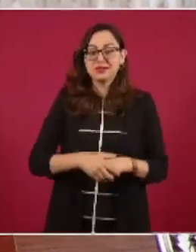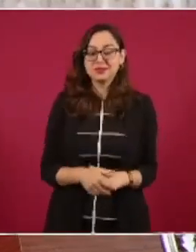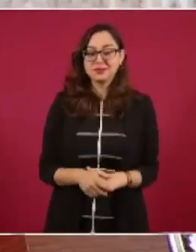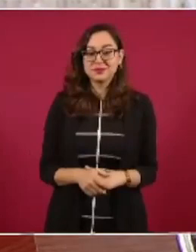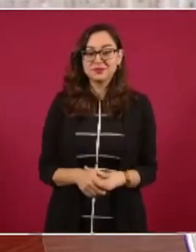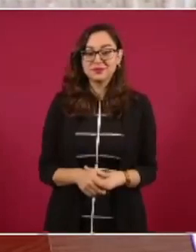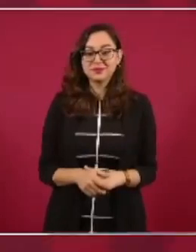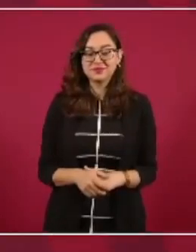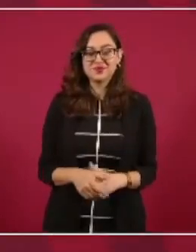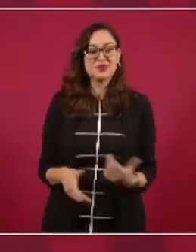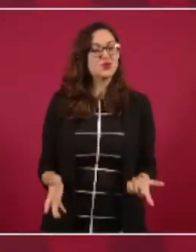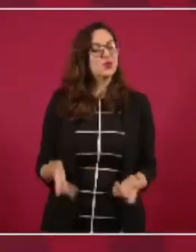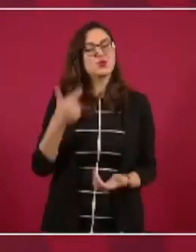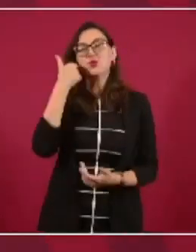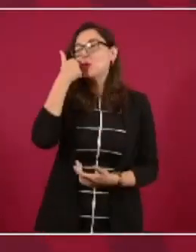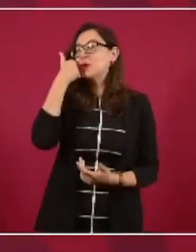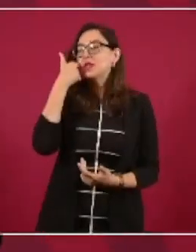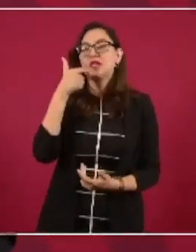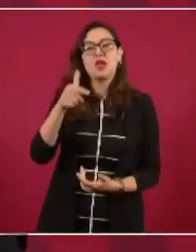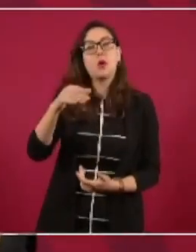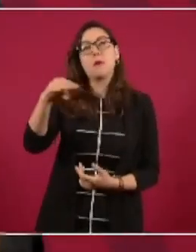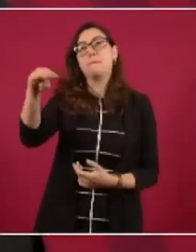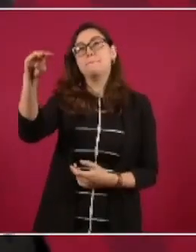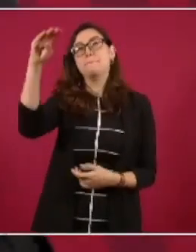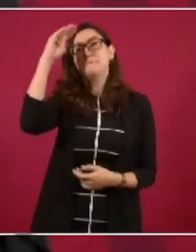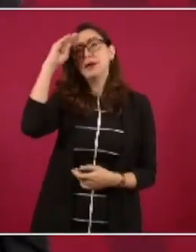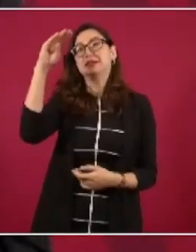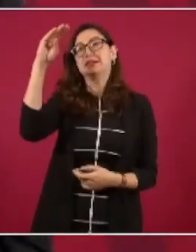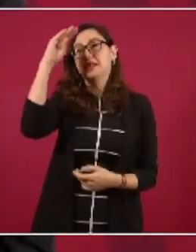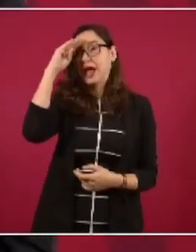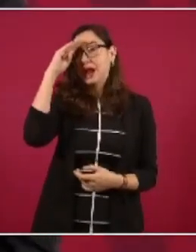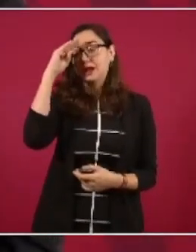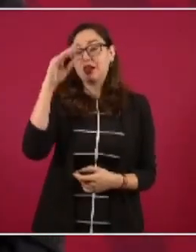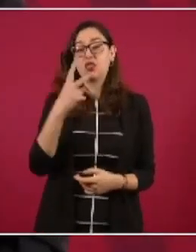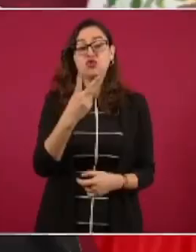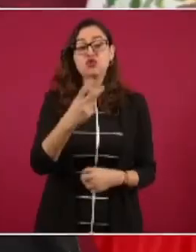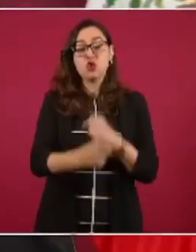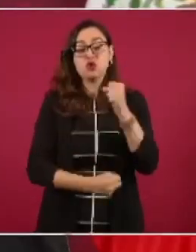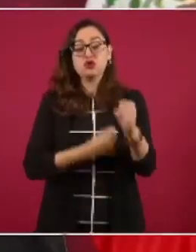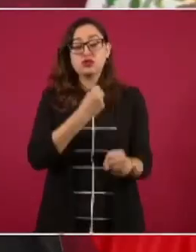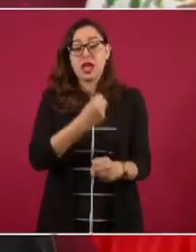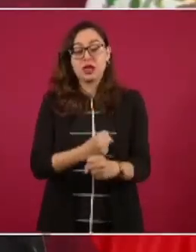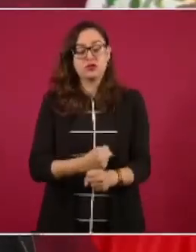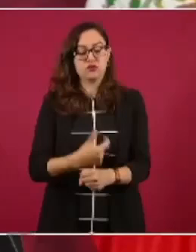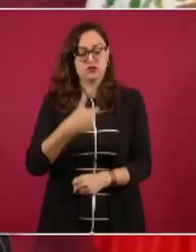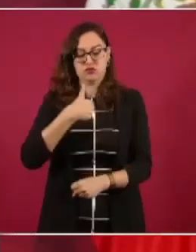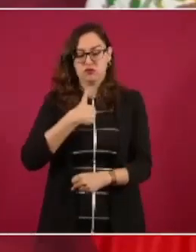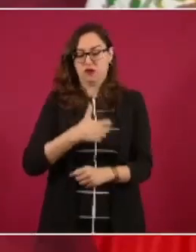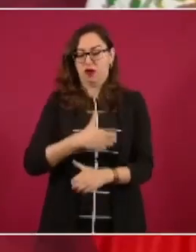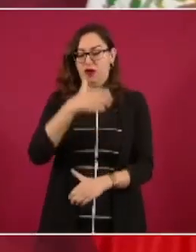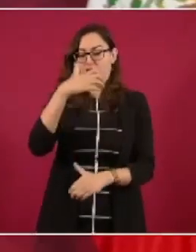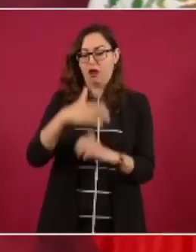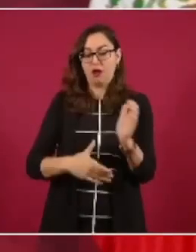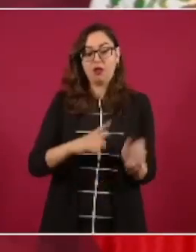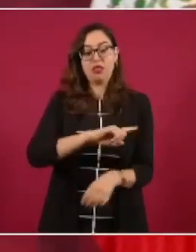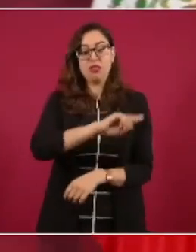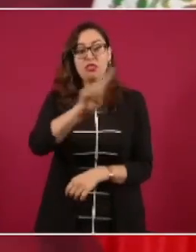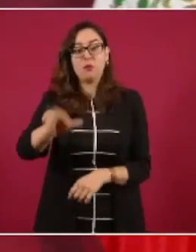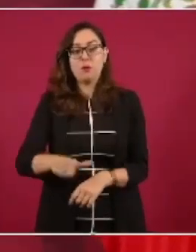por ningún motivo que quede en manos de gente